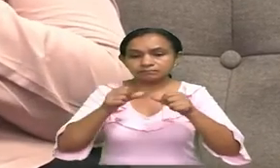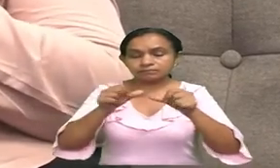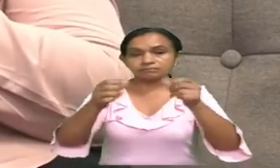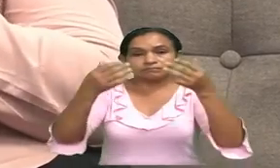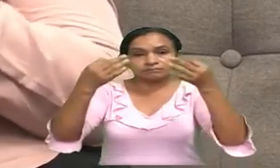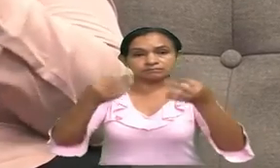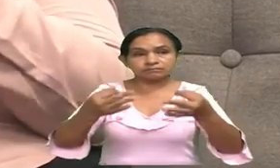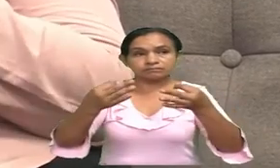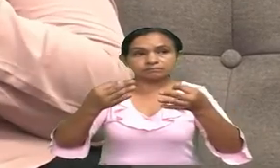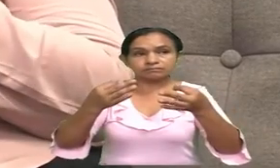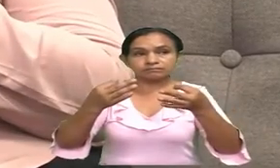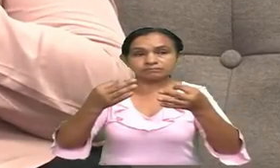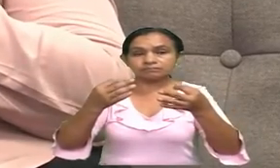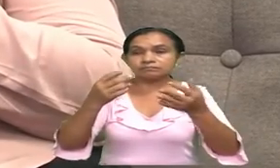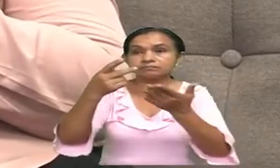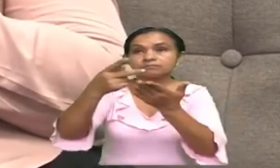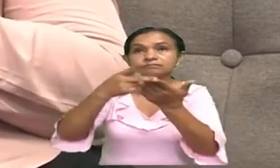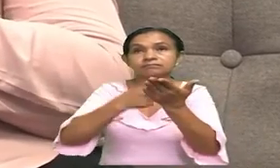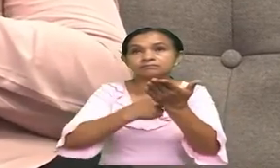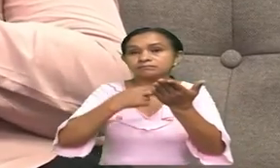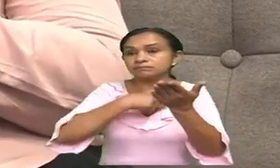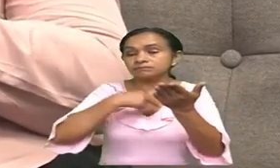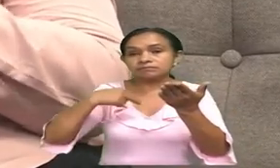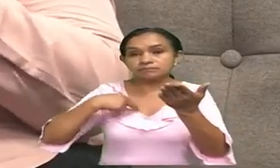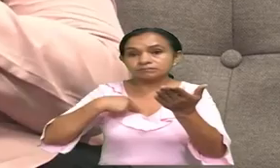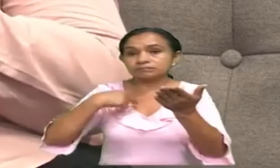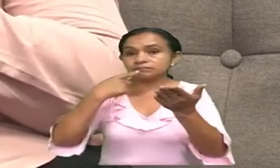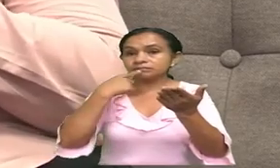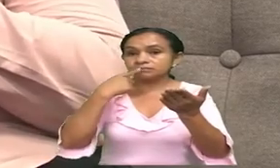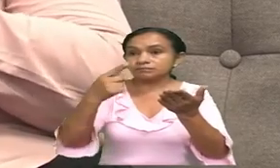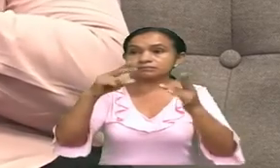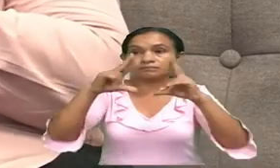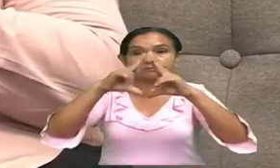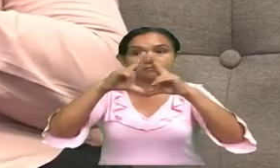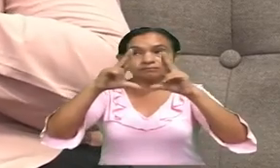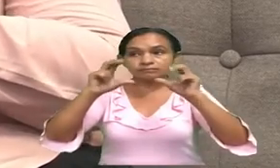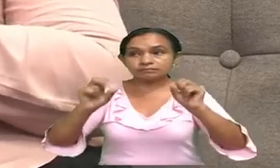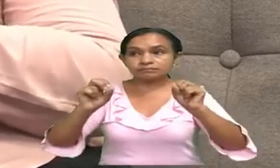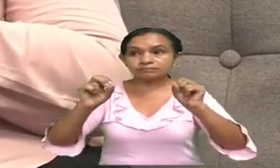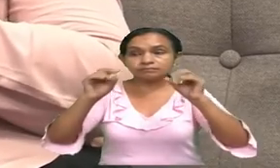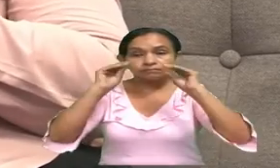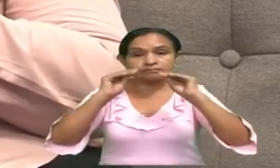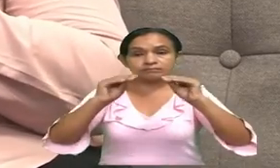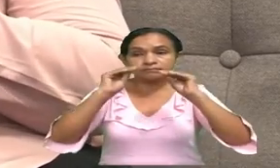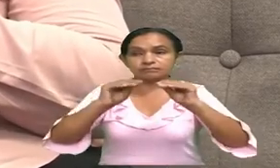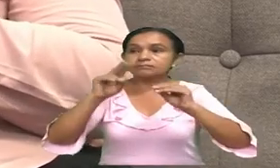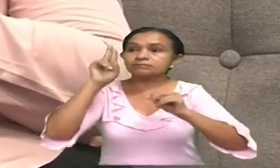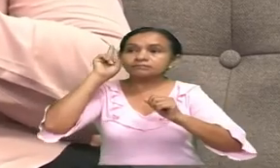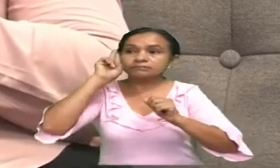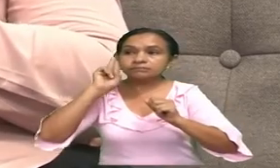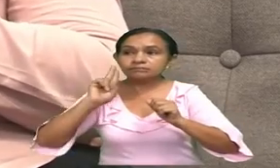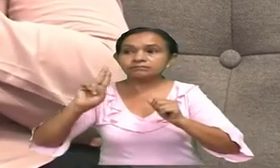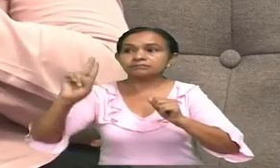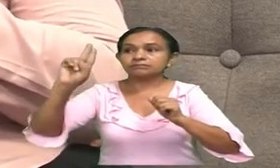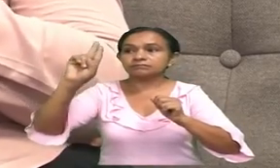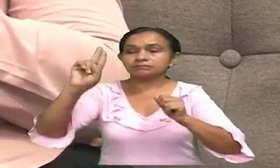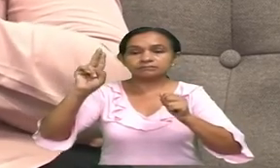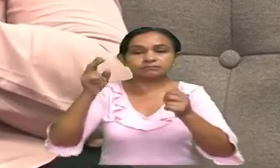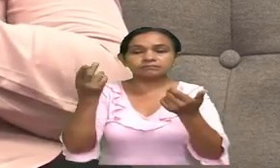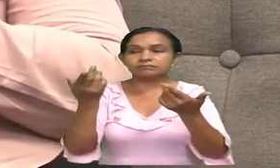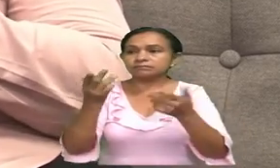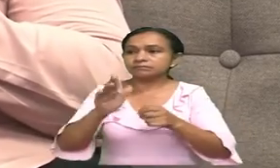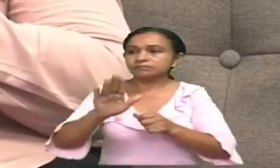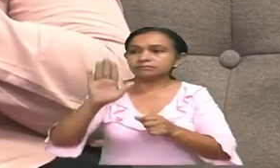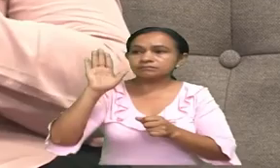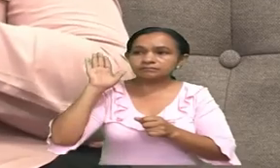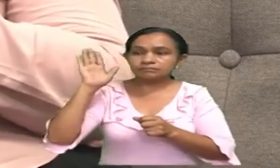por todos estos proyectos que se ha planteado, y decirle pues a Nicaragua que la educación superior nicaragüense, estamos muy comprometidas